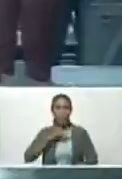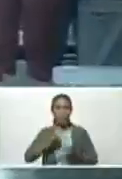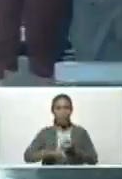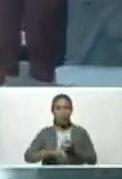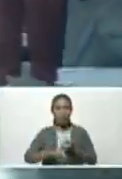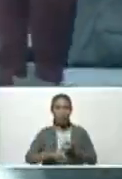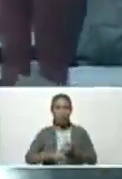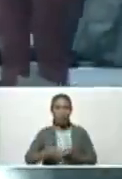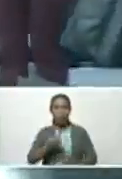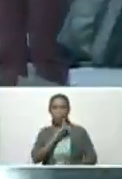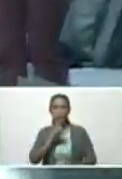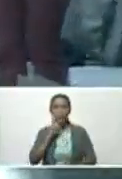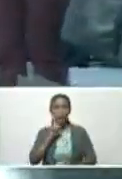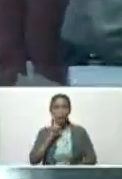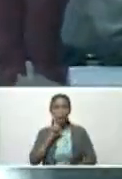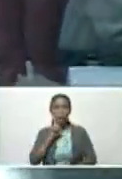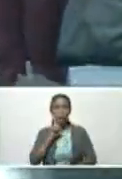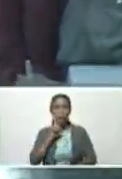¿Cómo se llama?